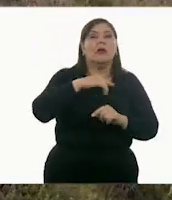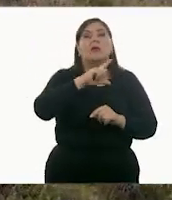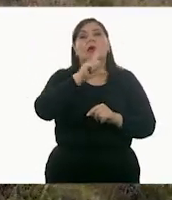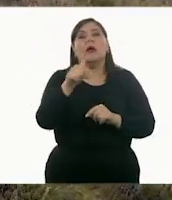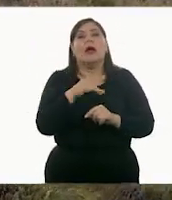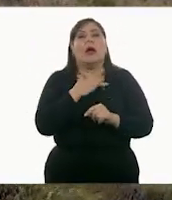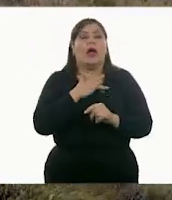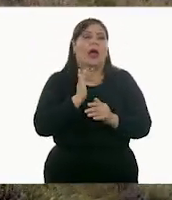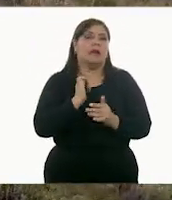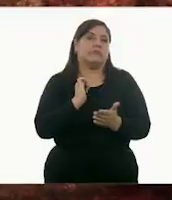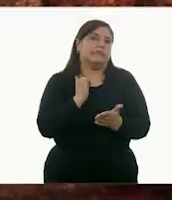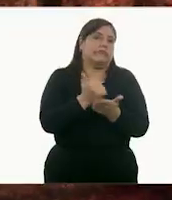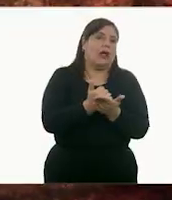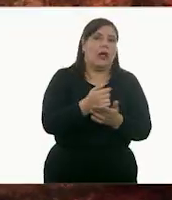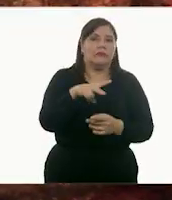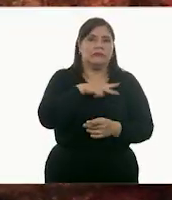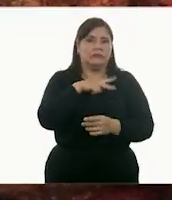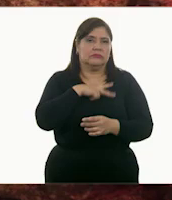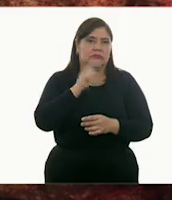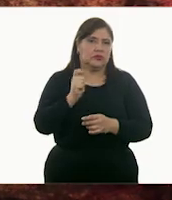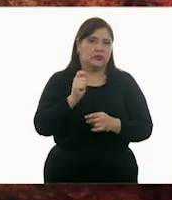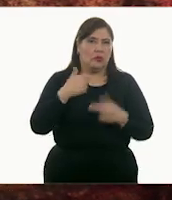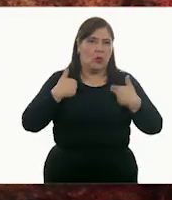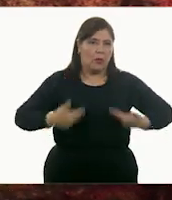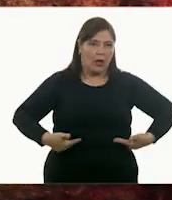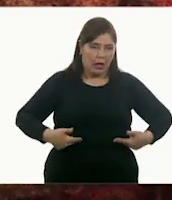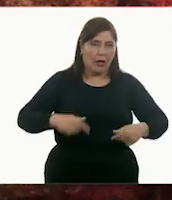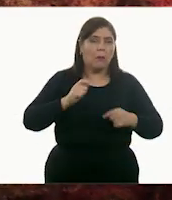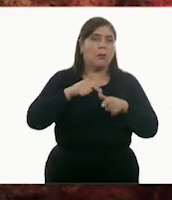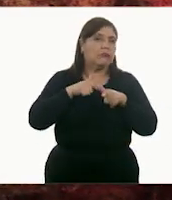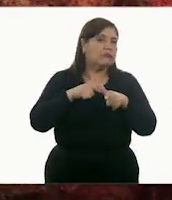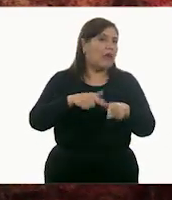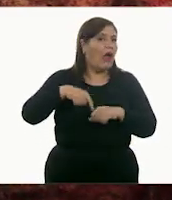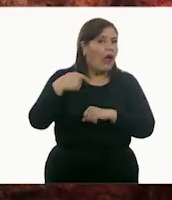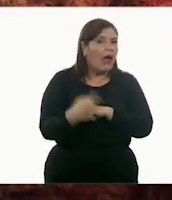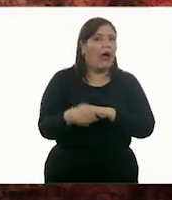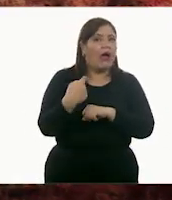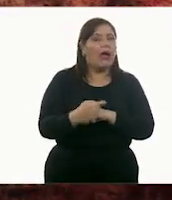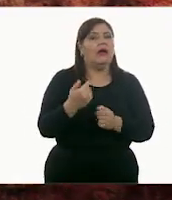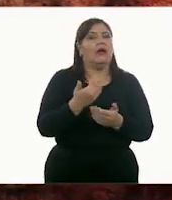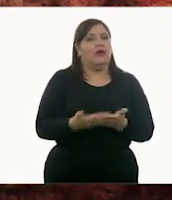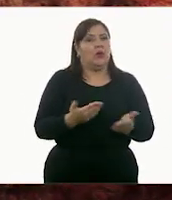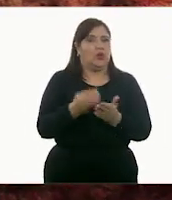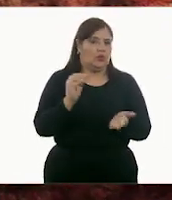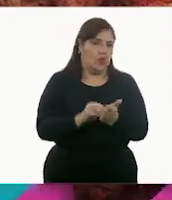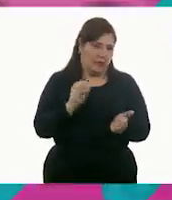en el planeta, una huella que perdura hasta nuestros días.